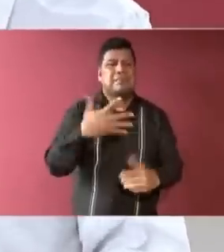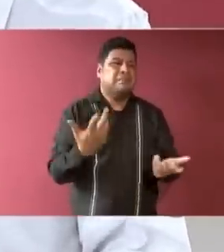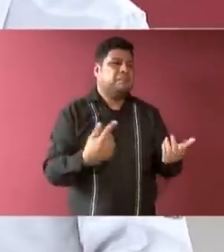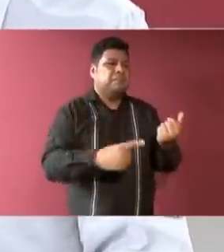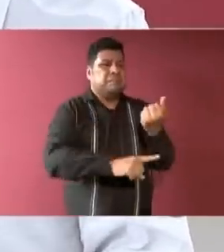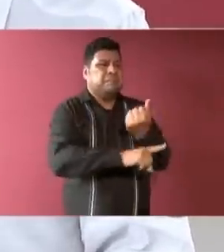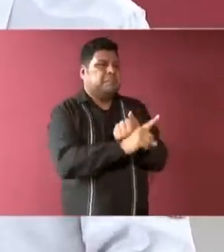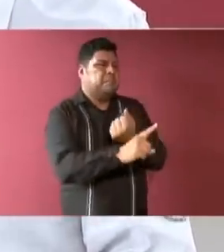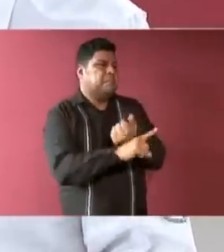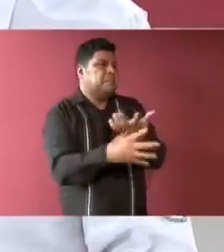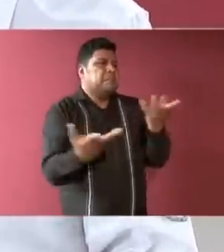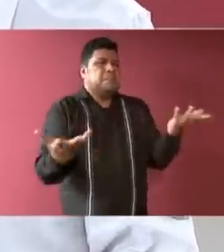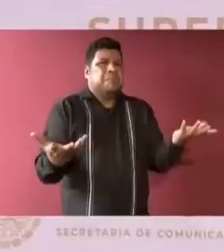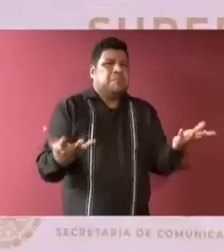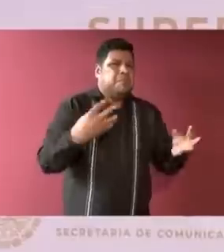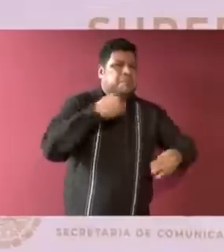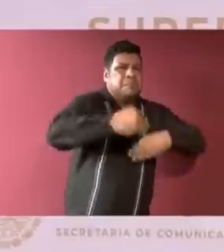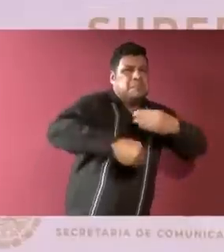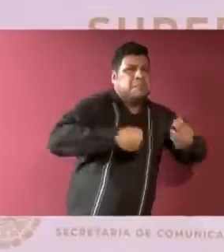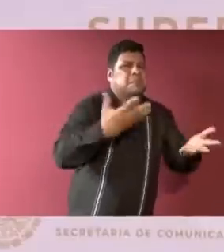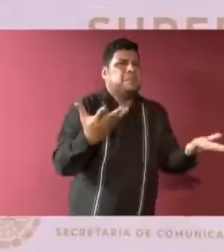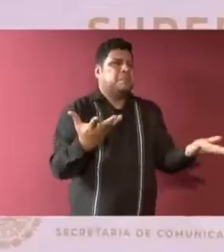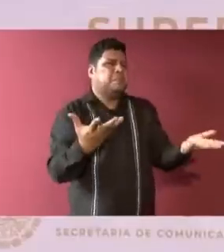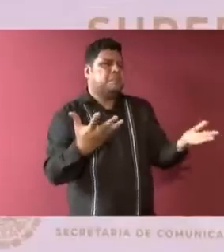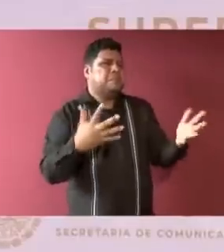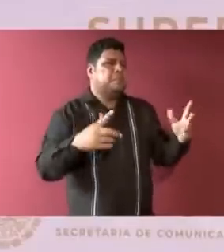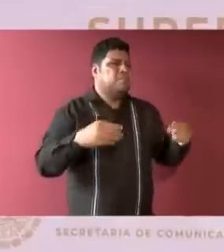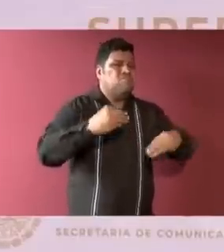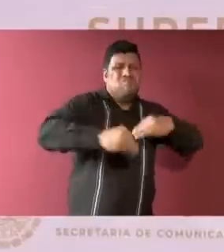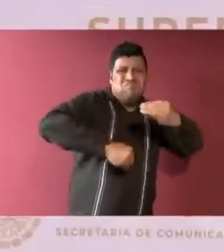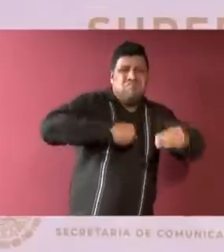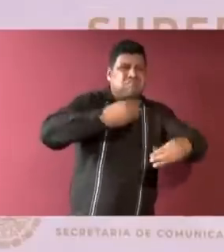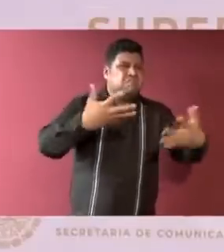diferencia, este problema, este conflicto